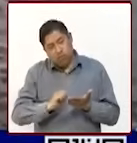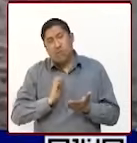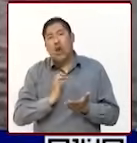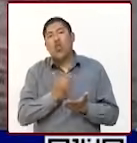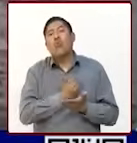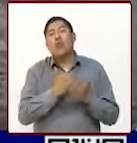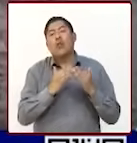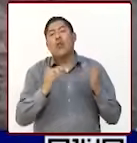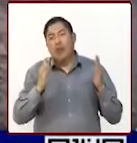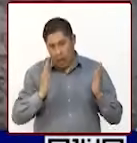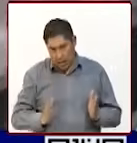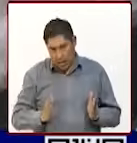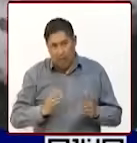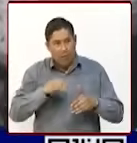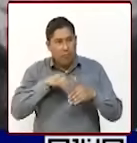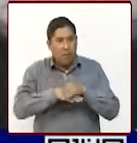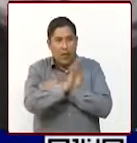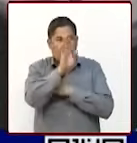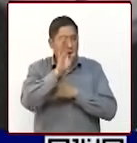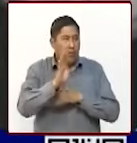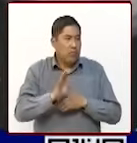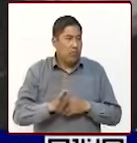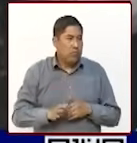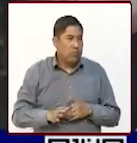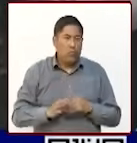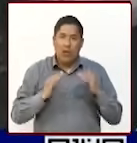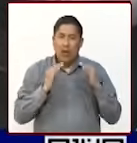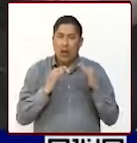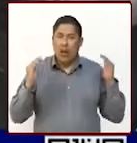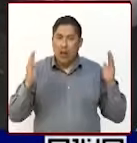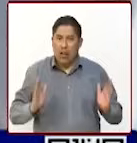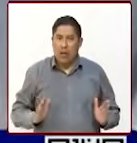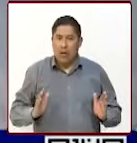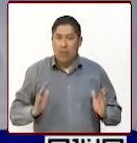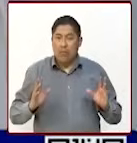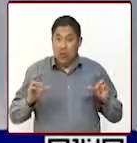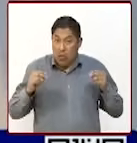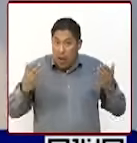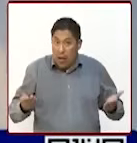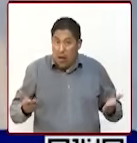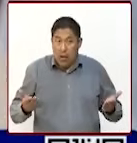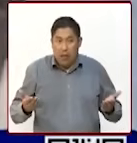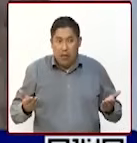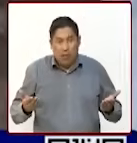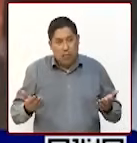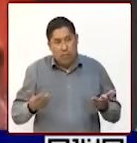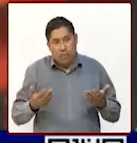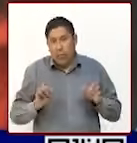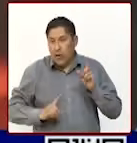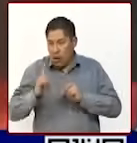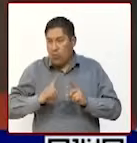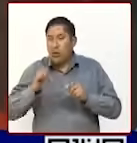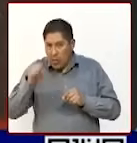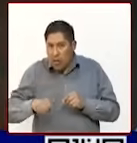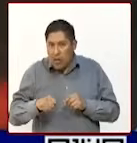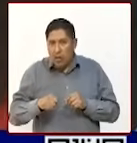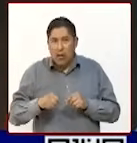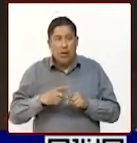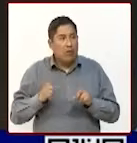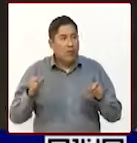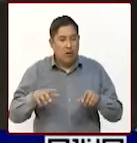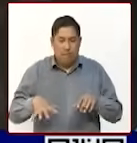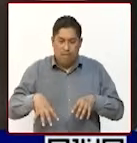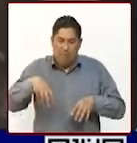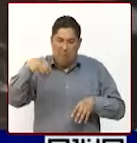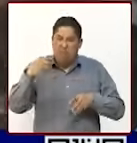lugar, porque el acceso a las viviendas que aquí no existen, y algunos existen, pero el lodo,